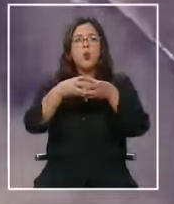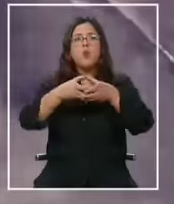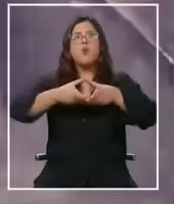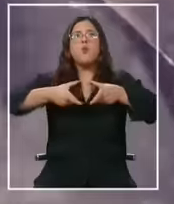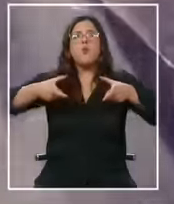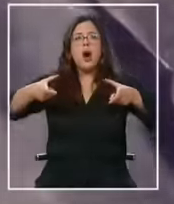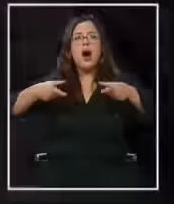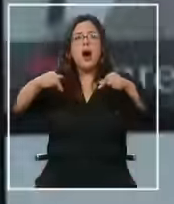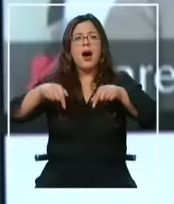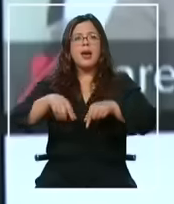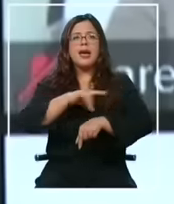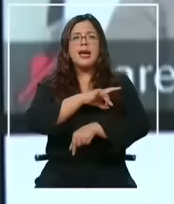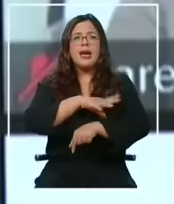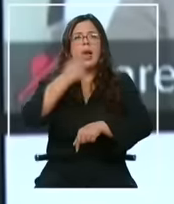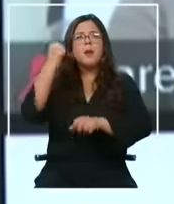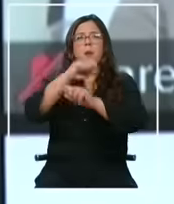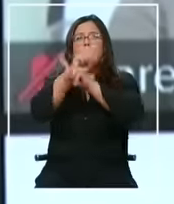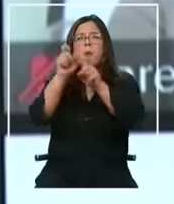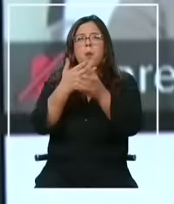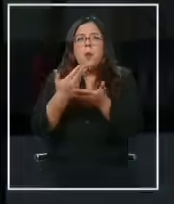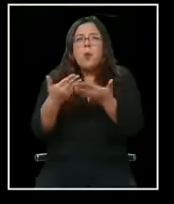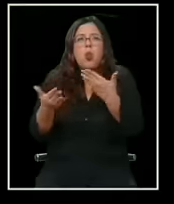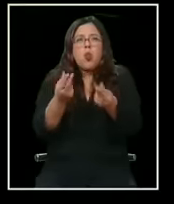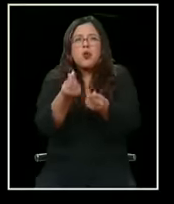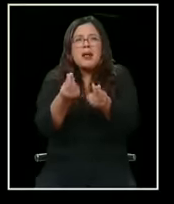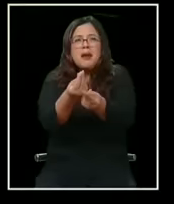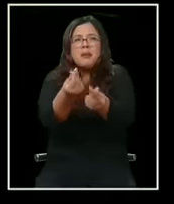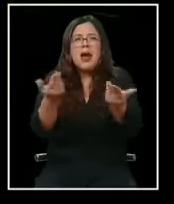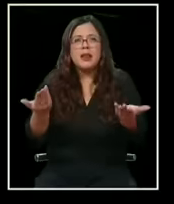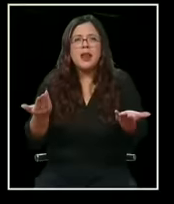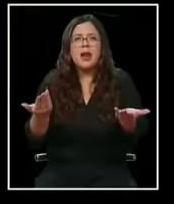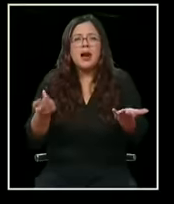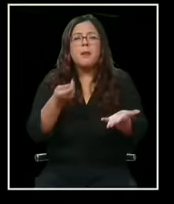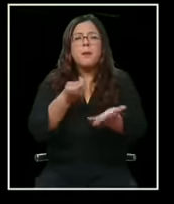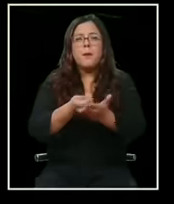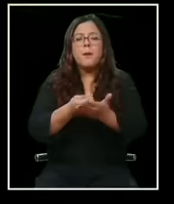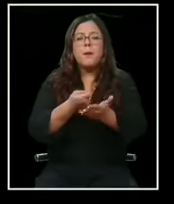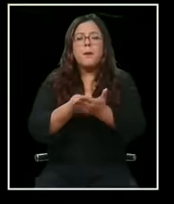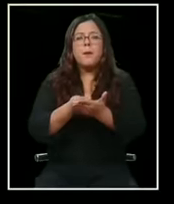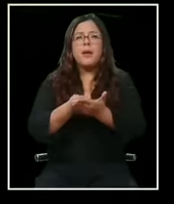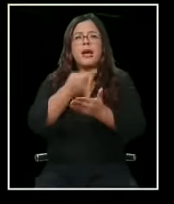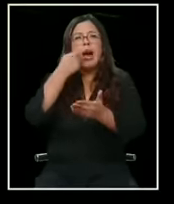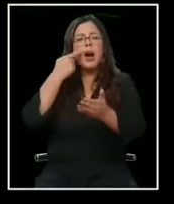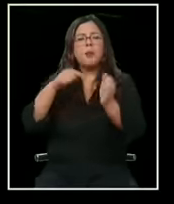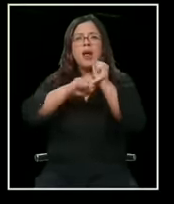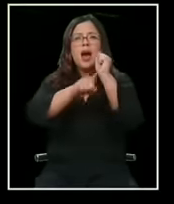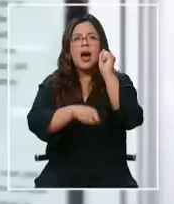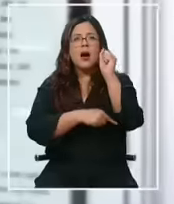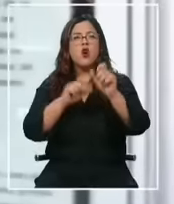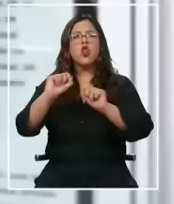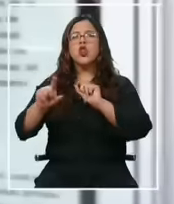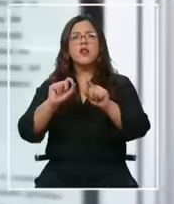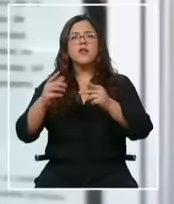está ocurriendo acá. Mi pregunta es, ¿de dónde saca los recursos para pagar, para pagarle a este abogado